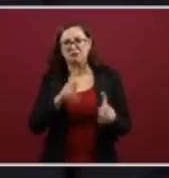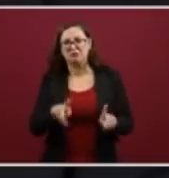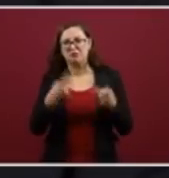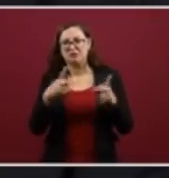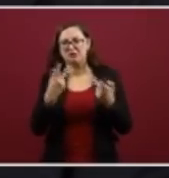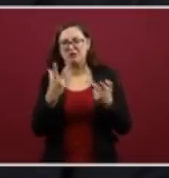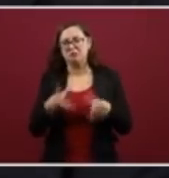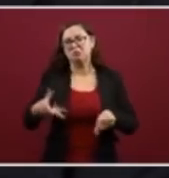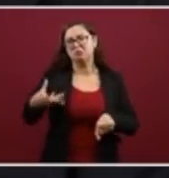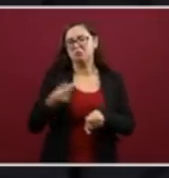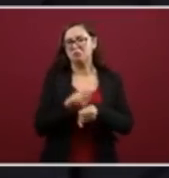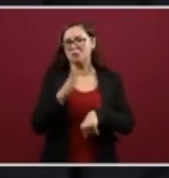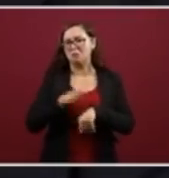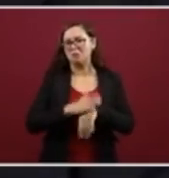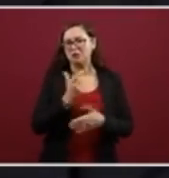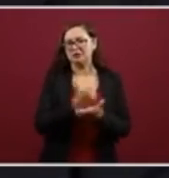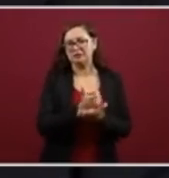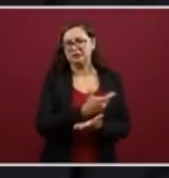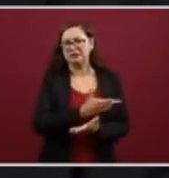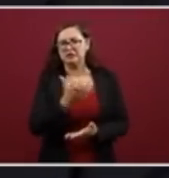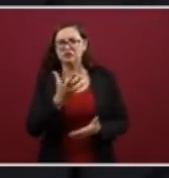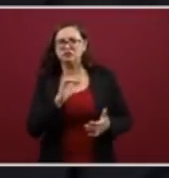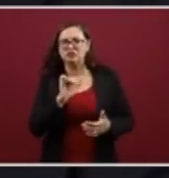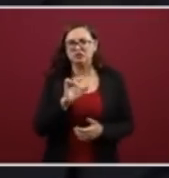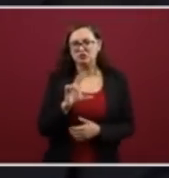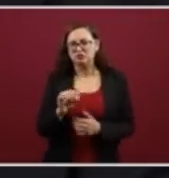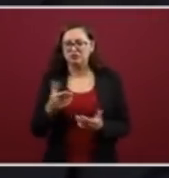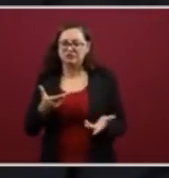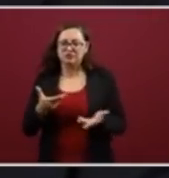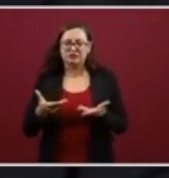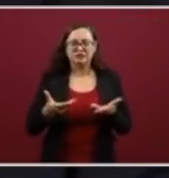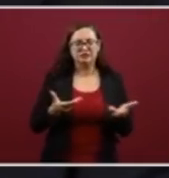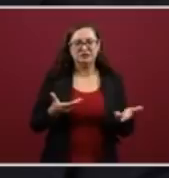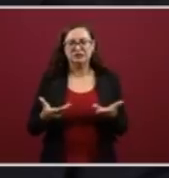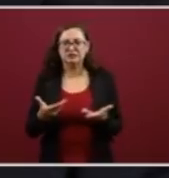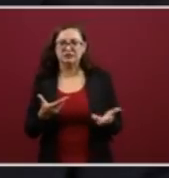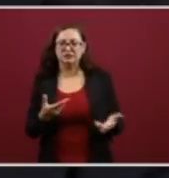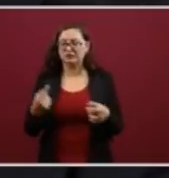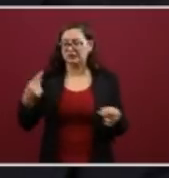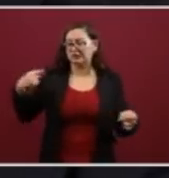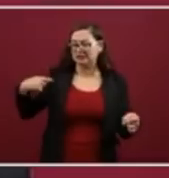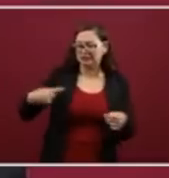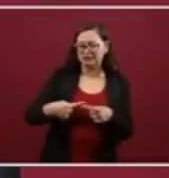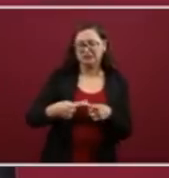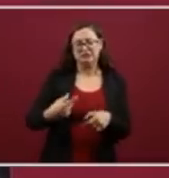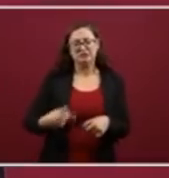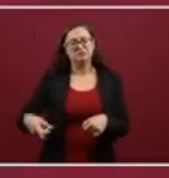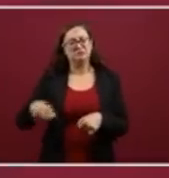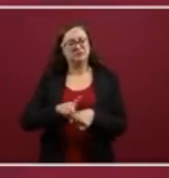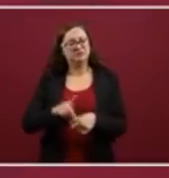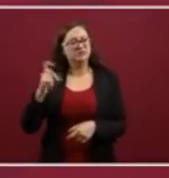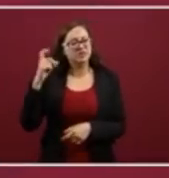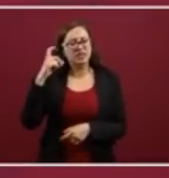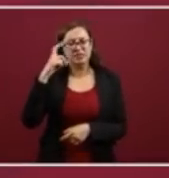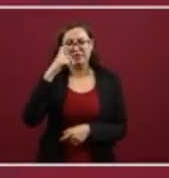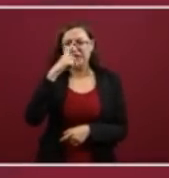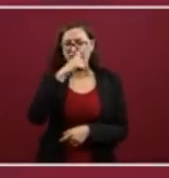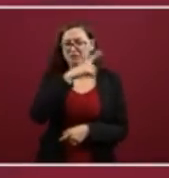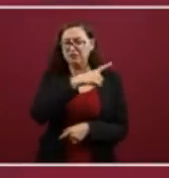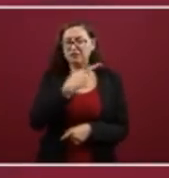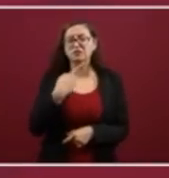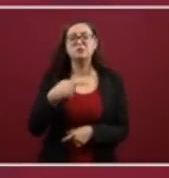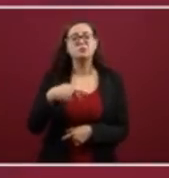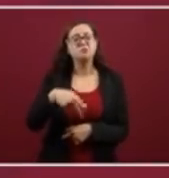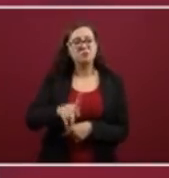el presidente de la república andrés manuel lópez obrador señaló que tras vivir una semana difícil por la posibilidad que planteó el